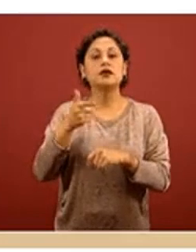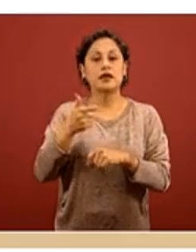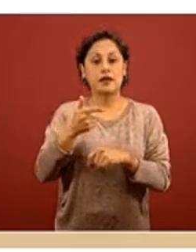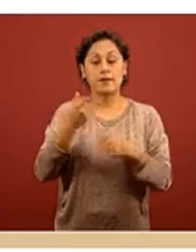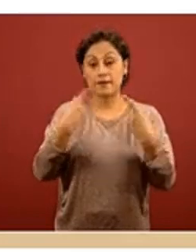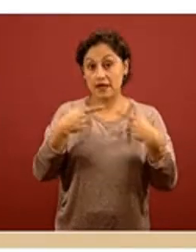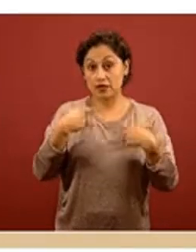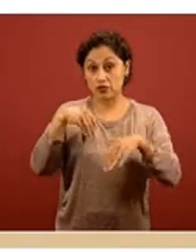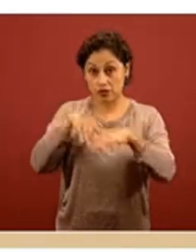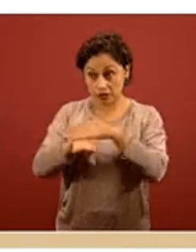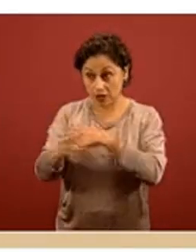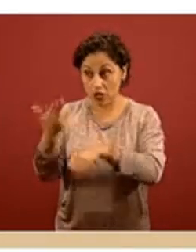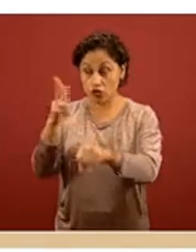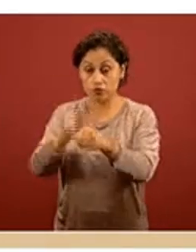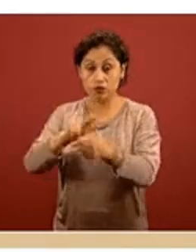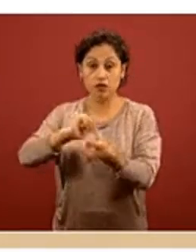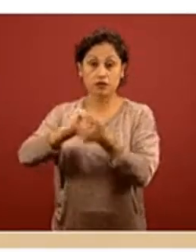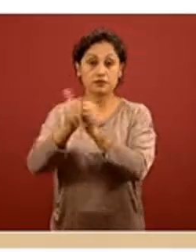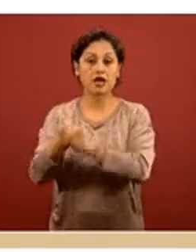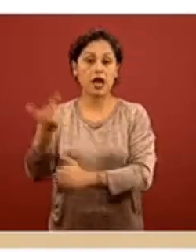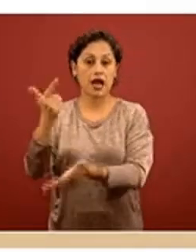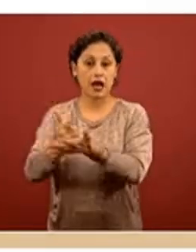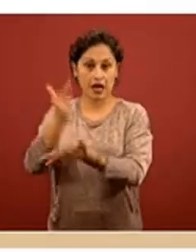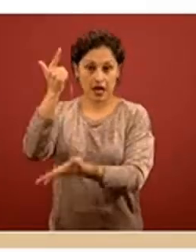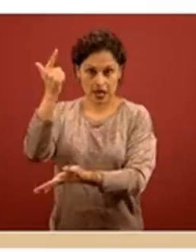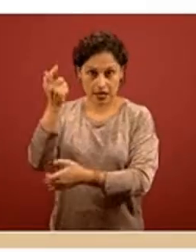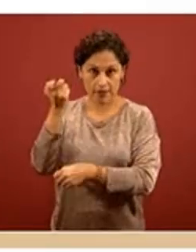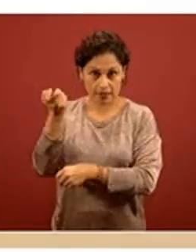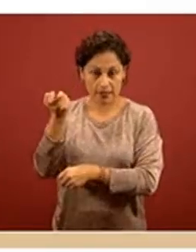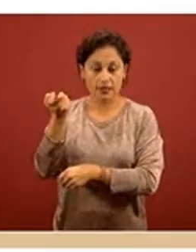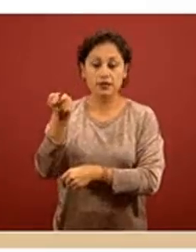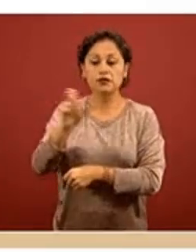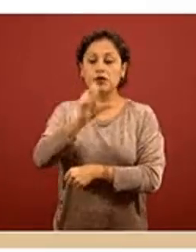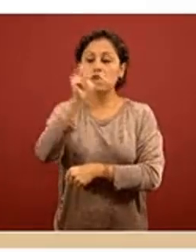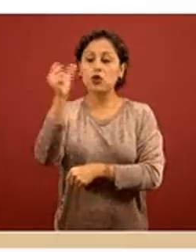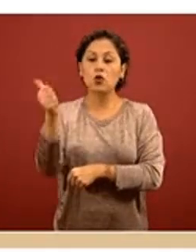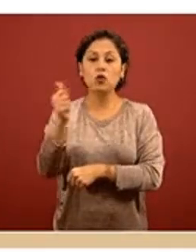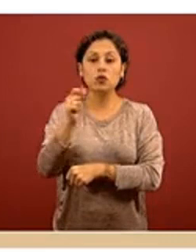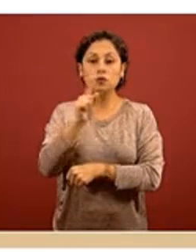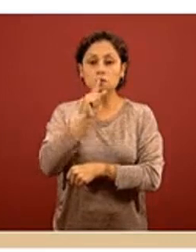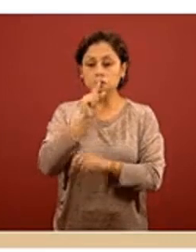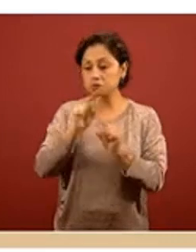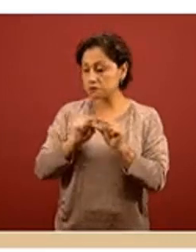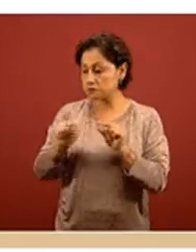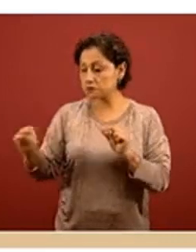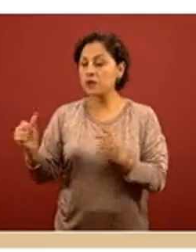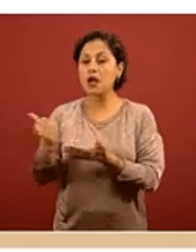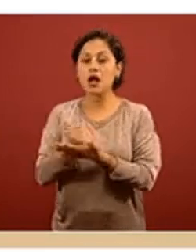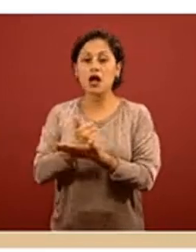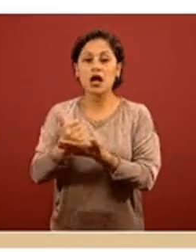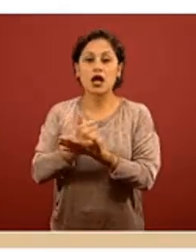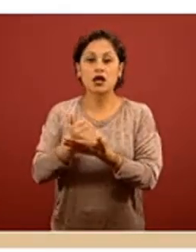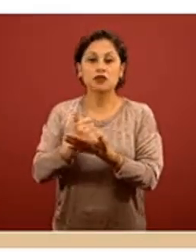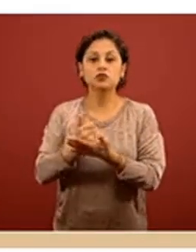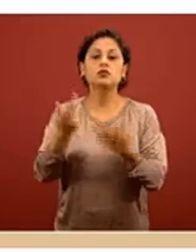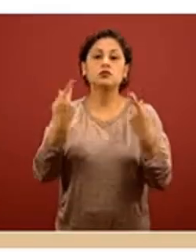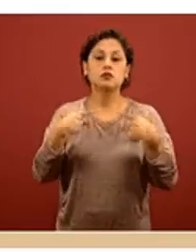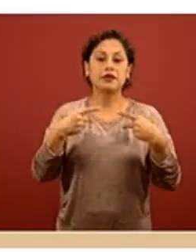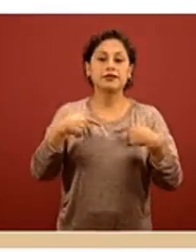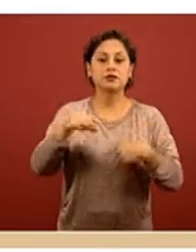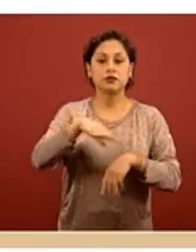de estos hospitalizados que tuvieron una evolución grave. Y finalmente la curva azul vienen a ser las